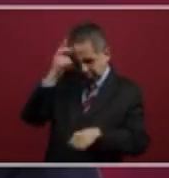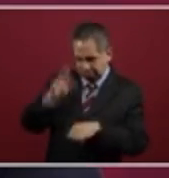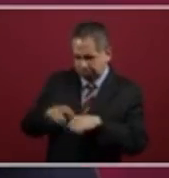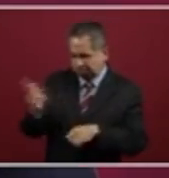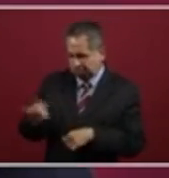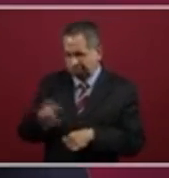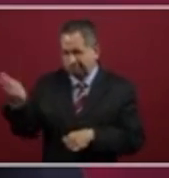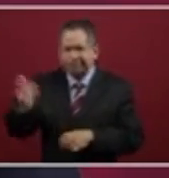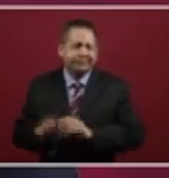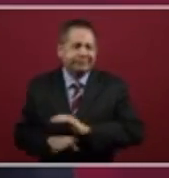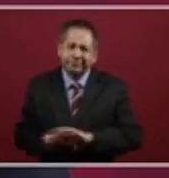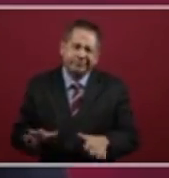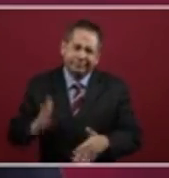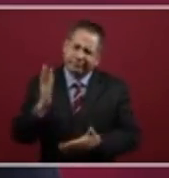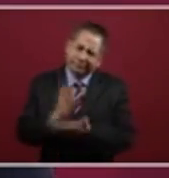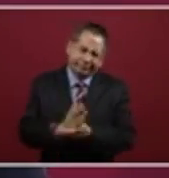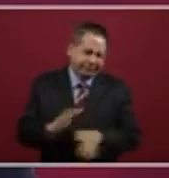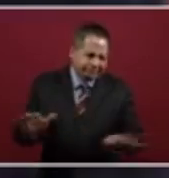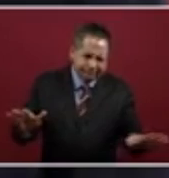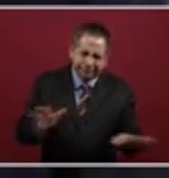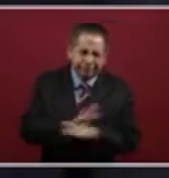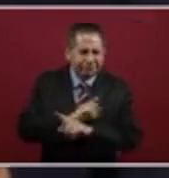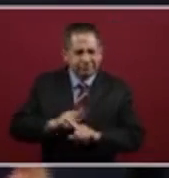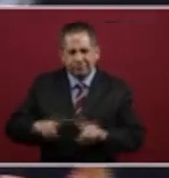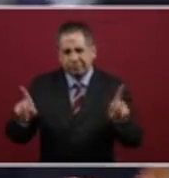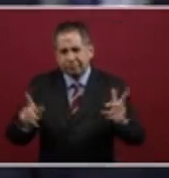Ya cambió esto. O sea,